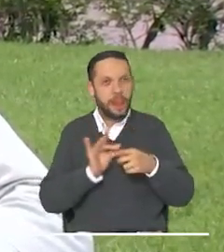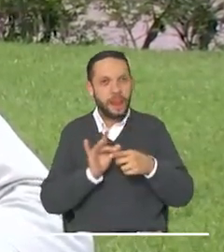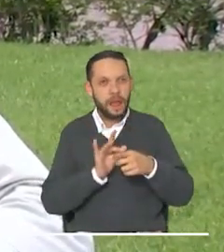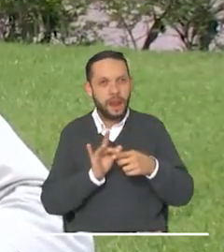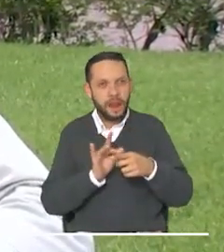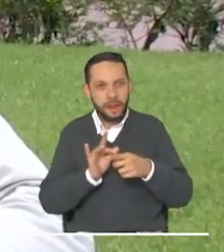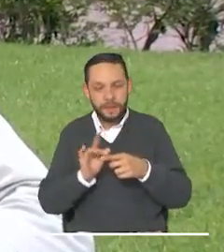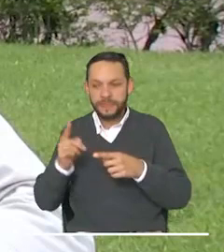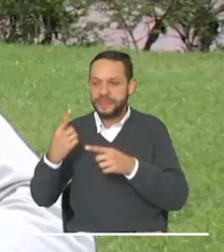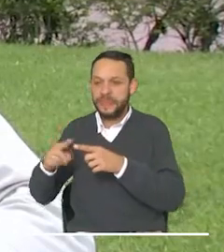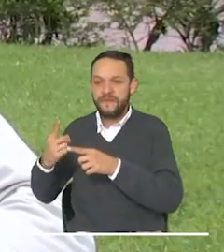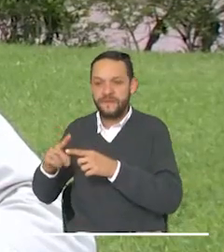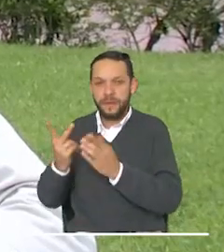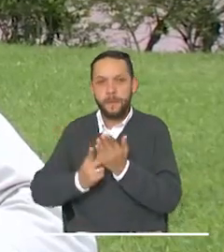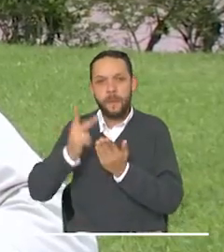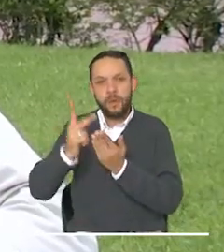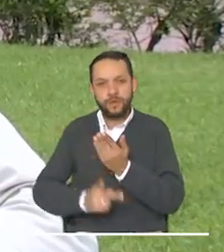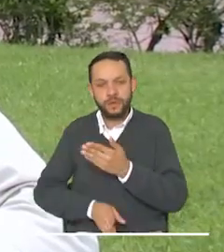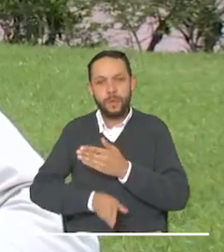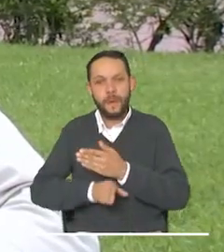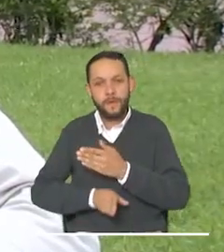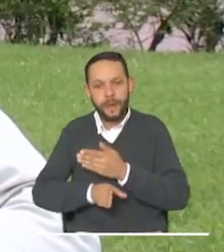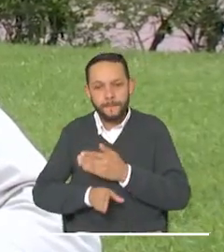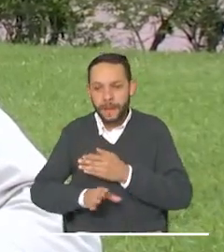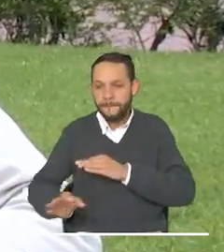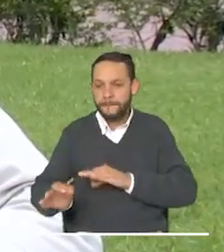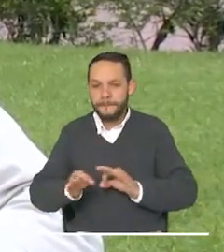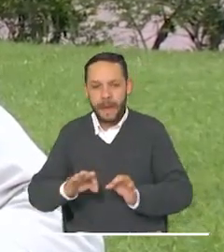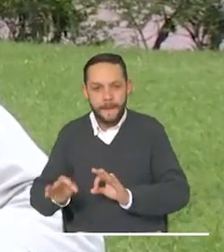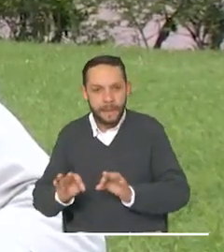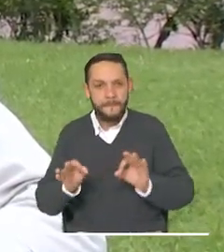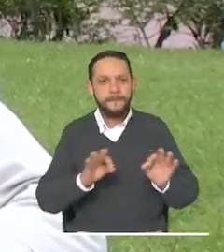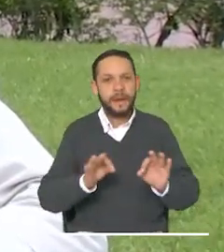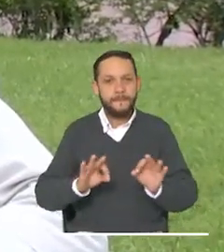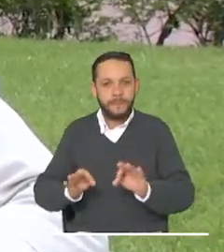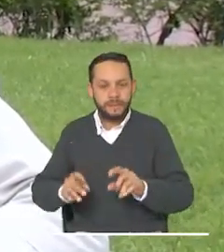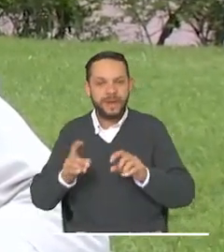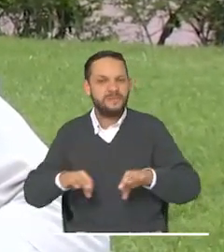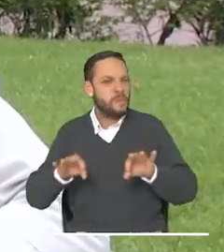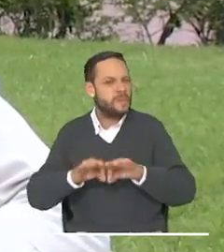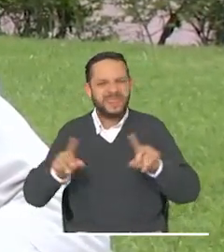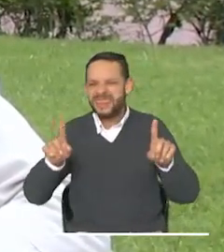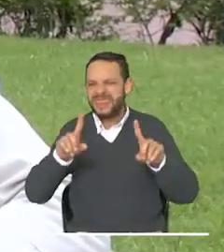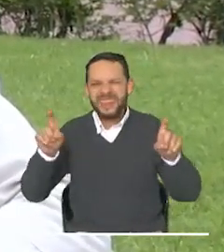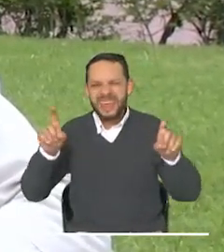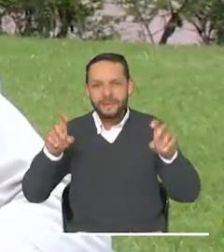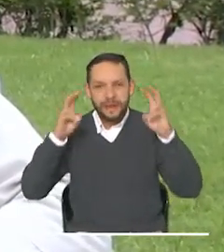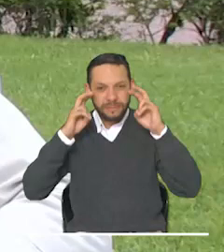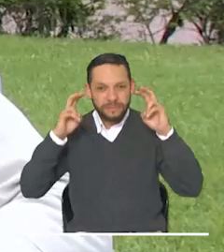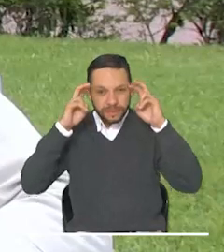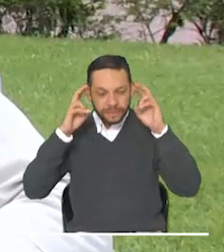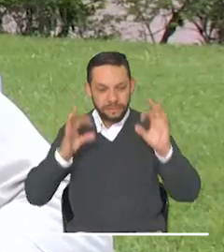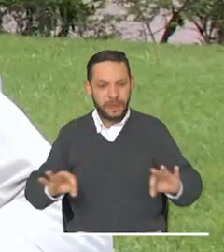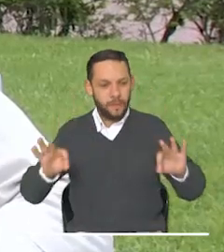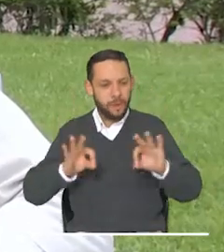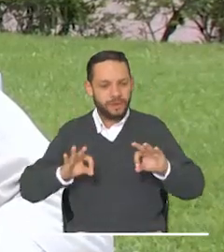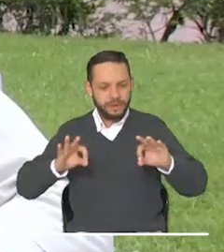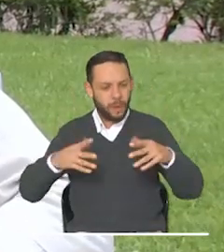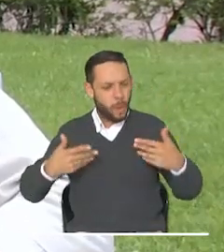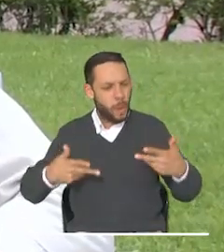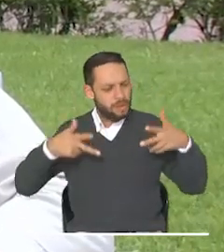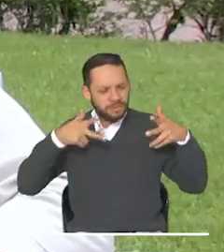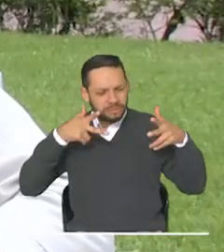proyectos preventivos la Salud Mental Sin lugar a dudas juega un papel